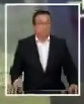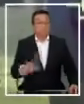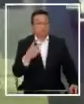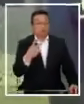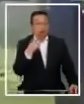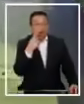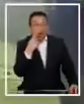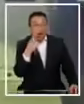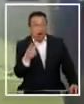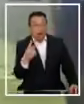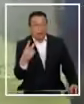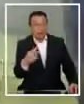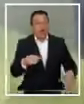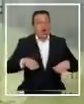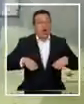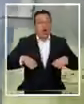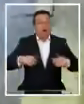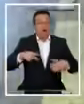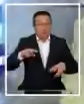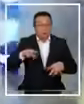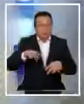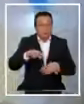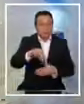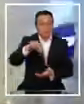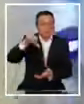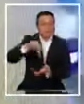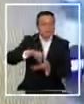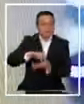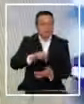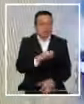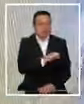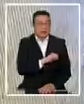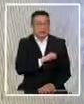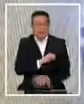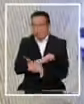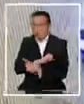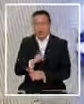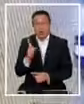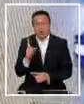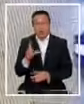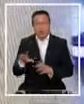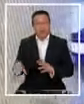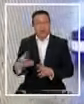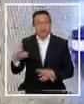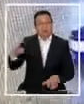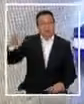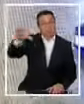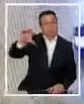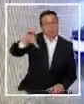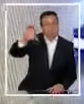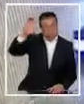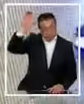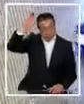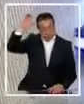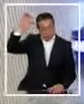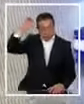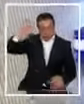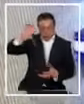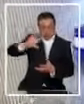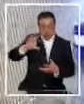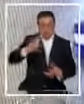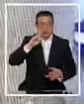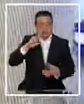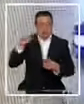Dos hombres, aparentemente jóvenes, caminan por el centro de Santiago. Uno de ellos vierte un líquido encima de su compañero.